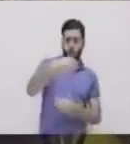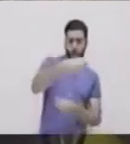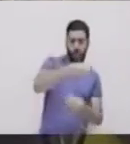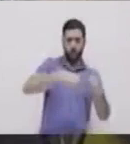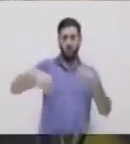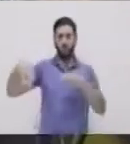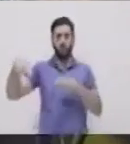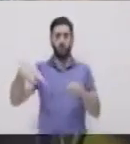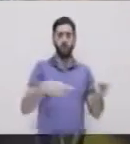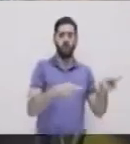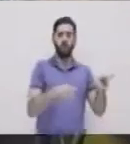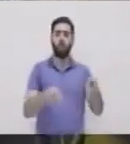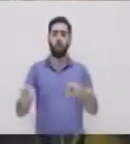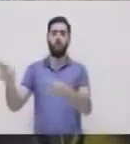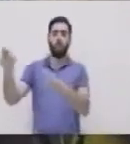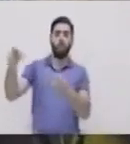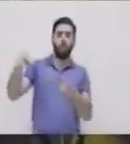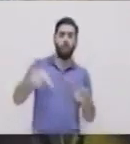devolver